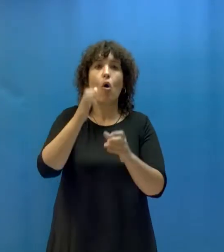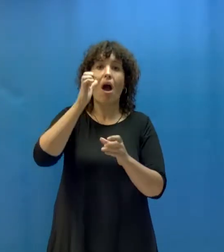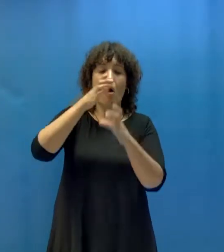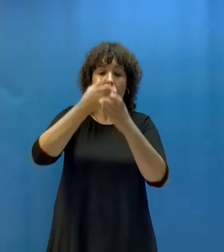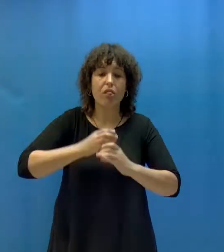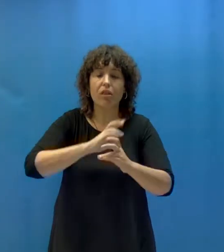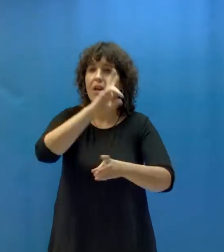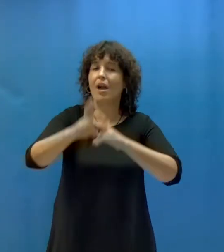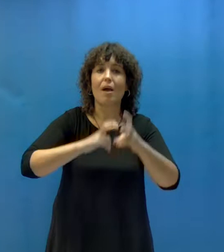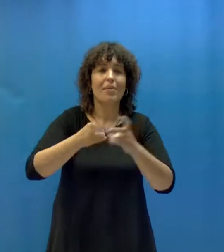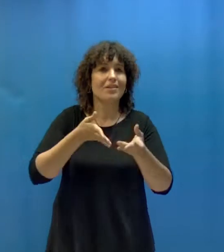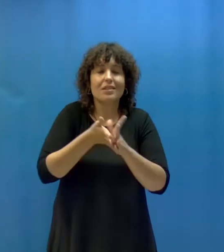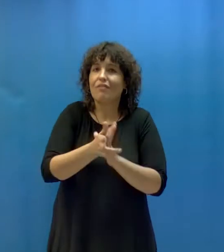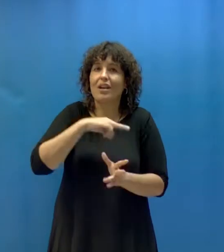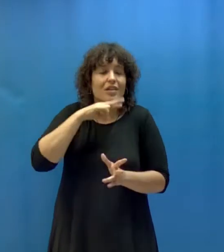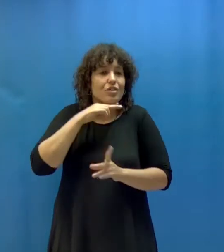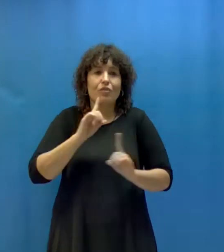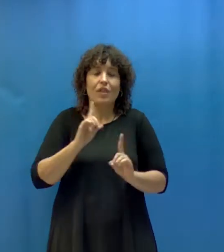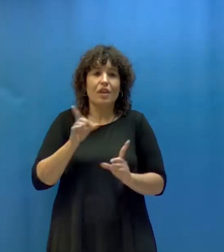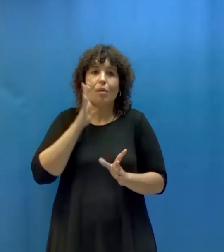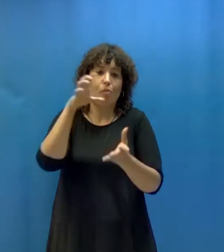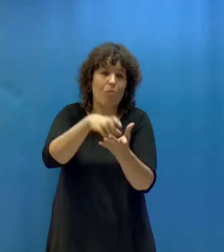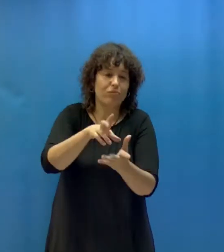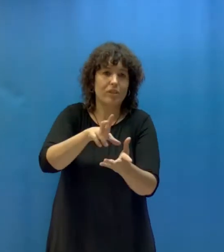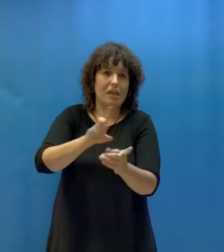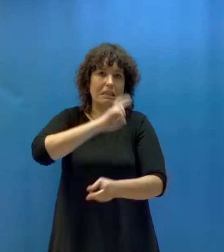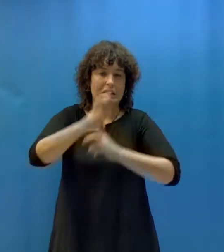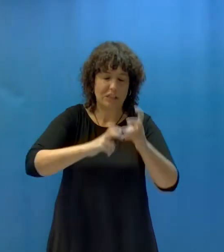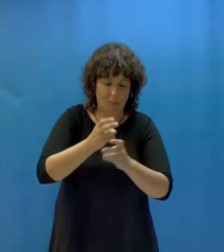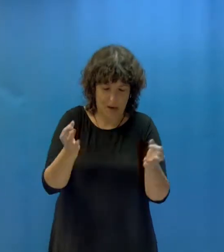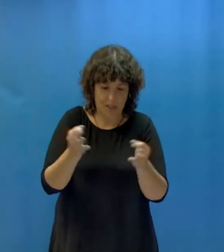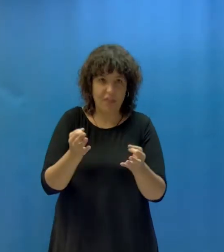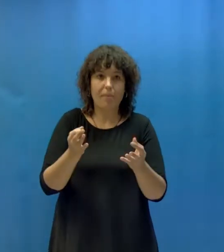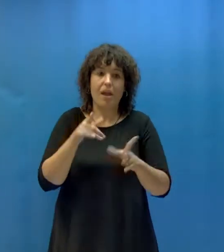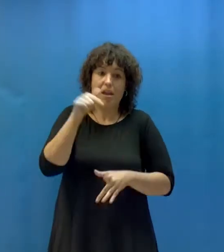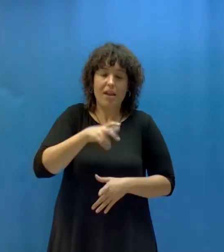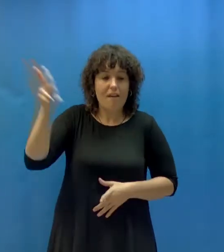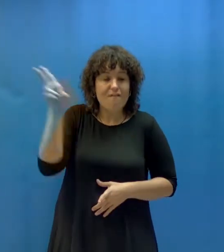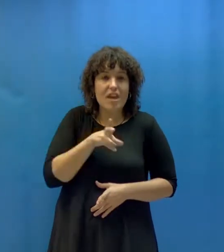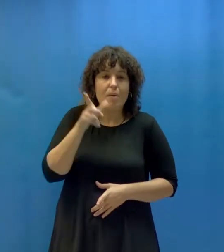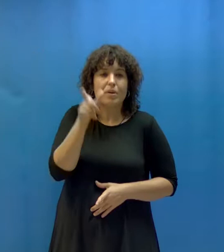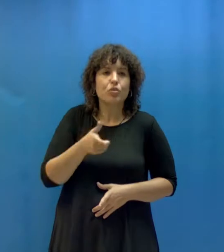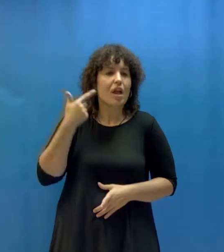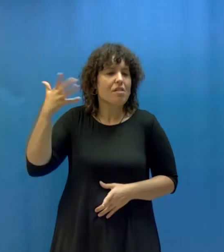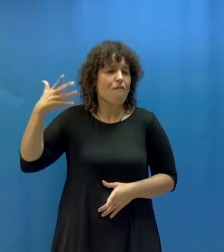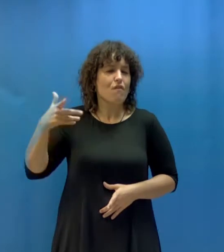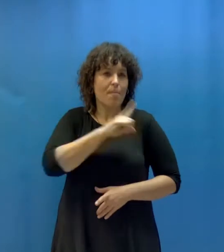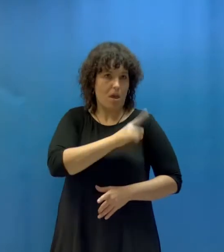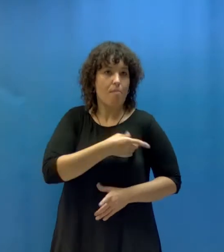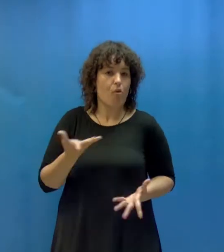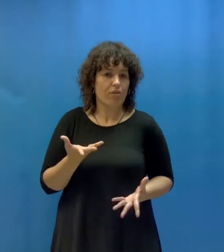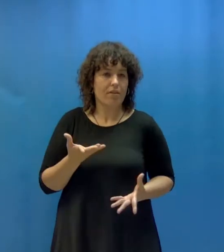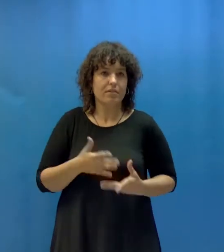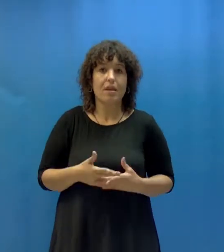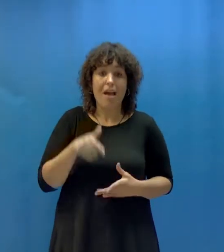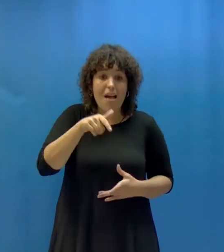es ya suficiente por la situación en la que se encuentra el polideportivo, que es además sede de deportistas de élite de nuestra ciudad. Esta instalación deportiva, que es una de las más